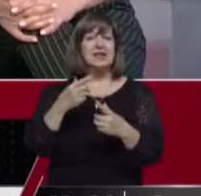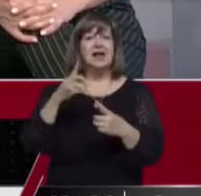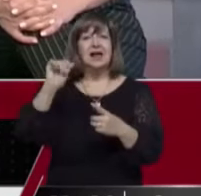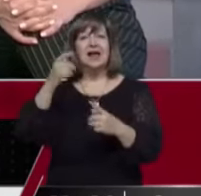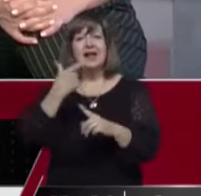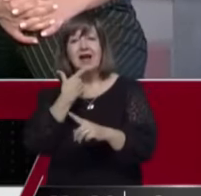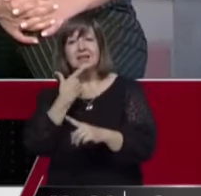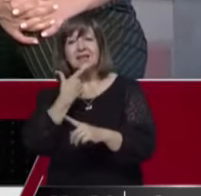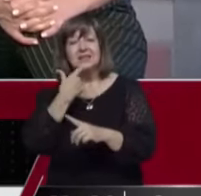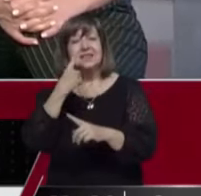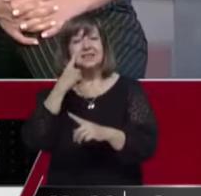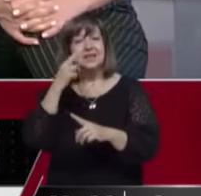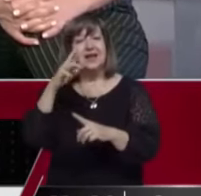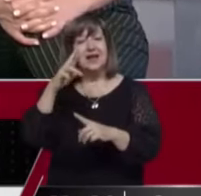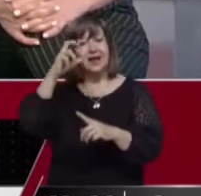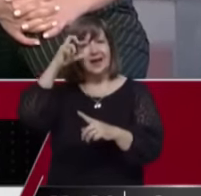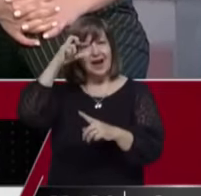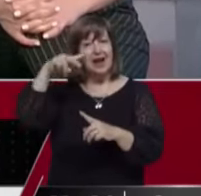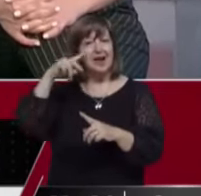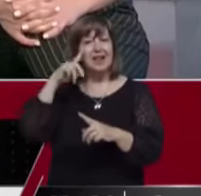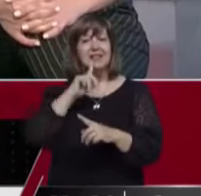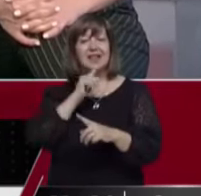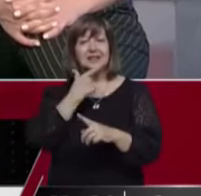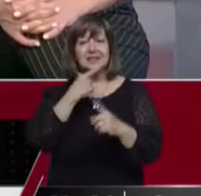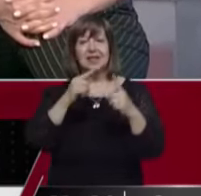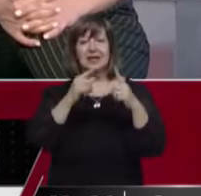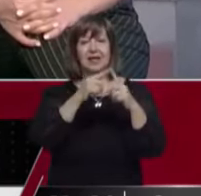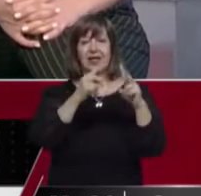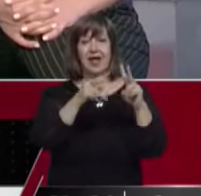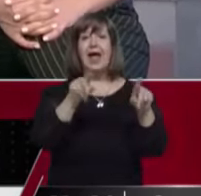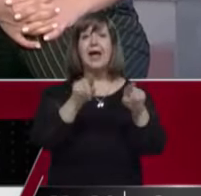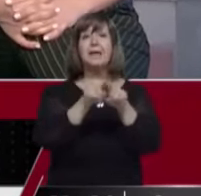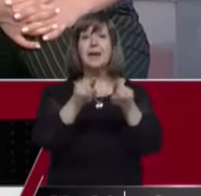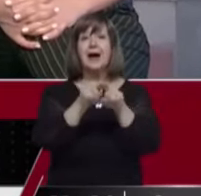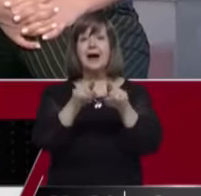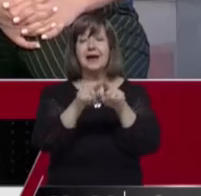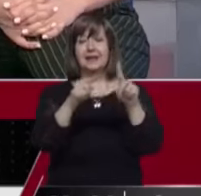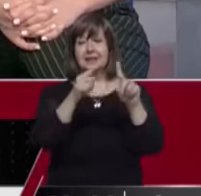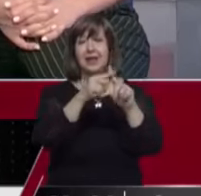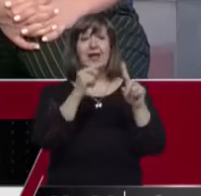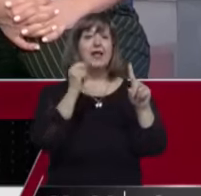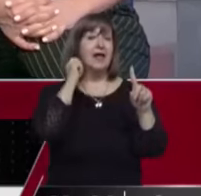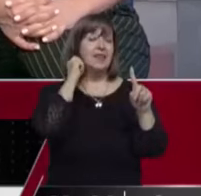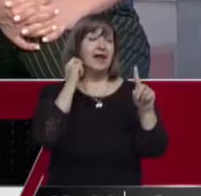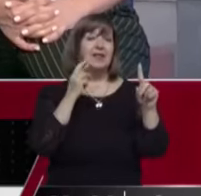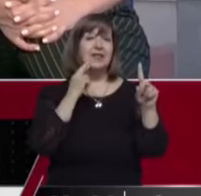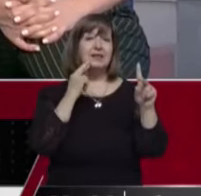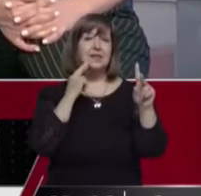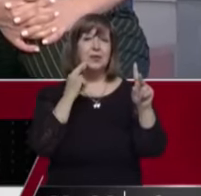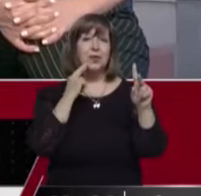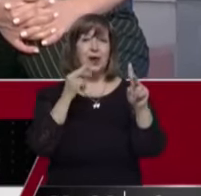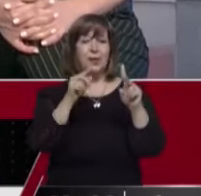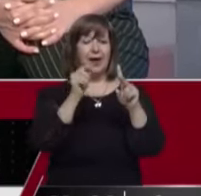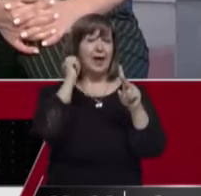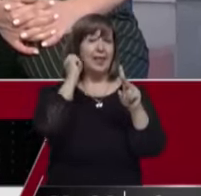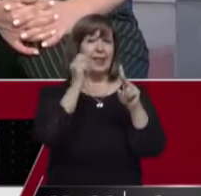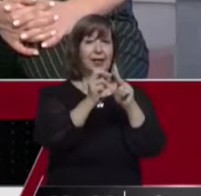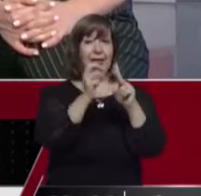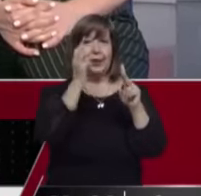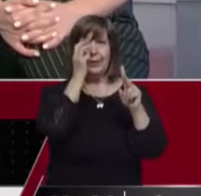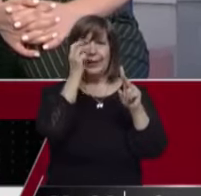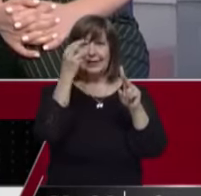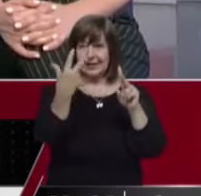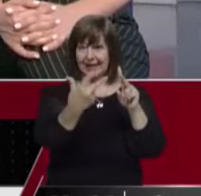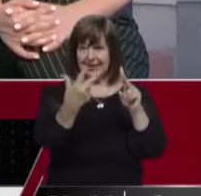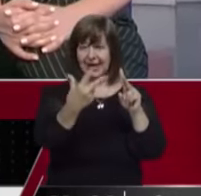Sirenitas. Estamos hablando de dos hermanas de 19 y 23 años que fueron detenidas en el día de ayer justamente a través de un